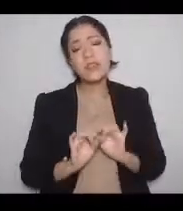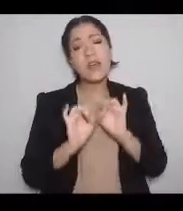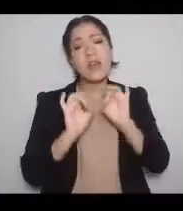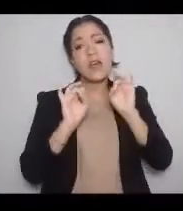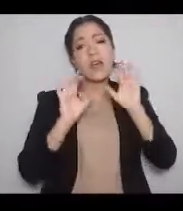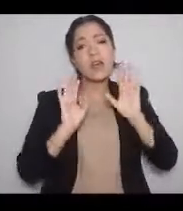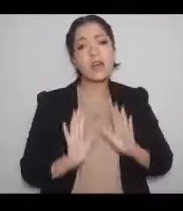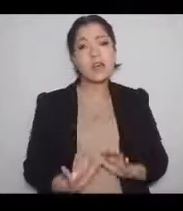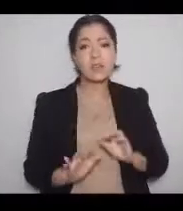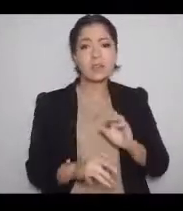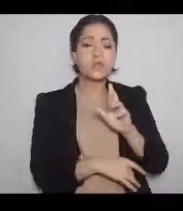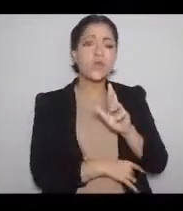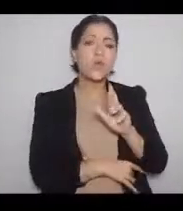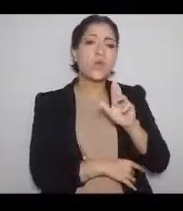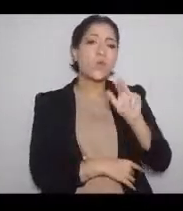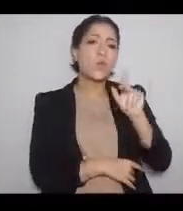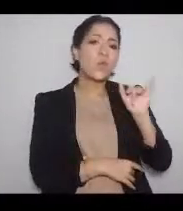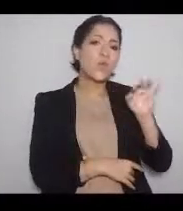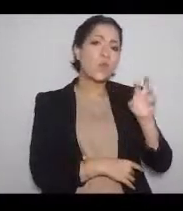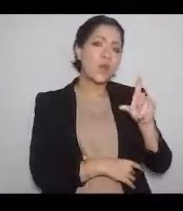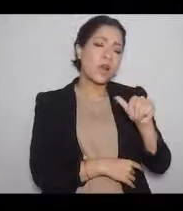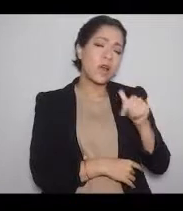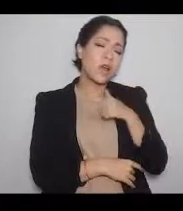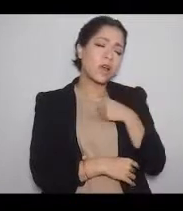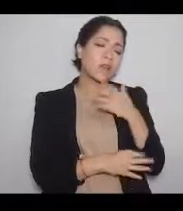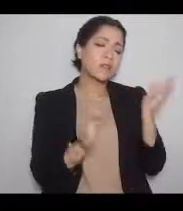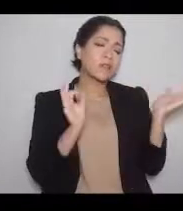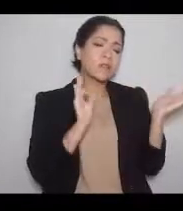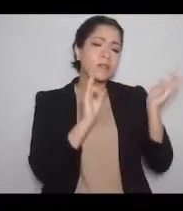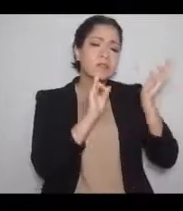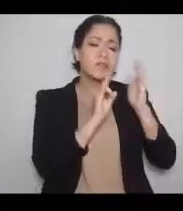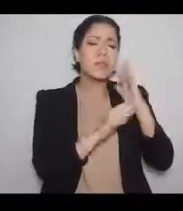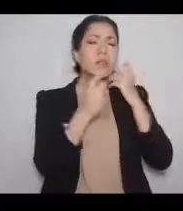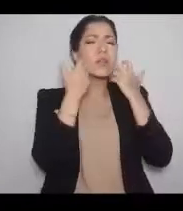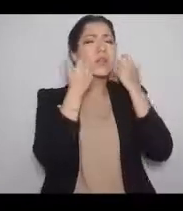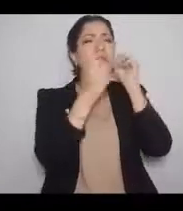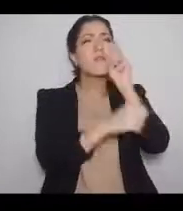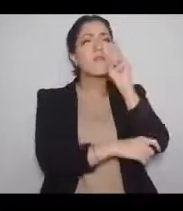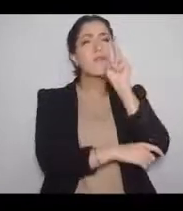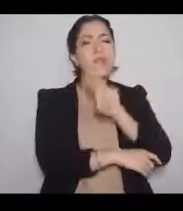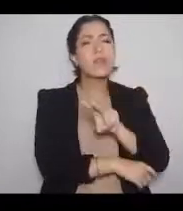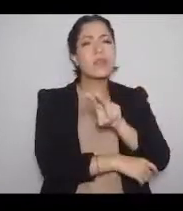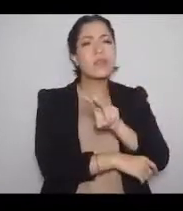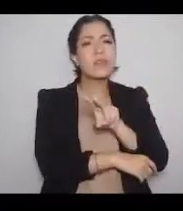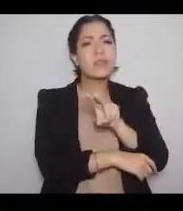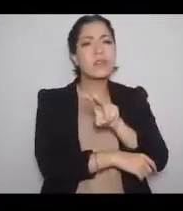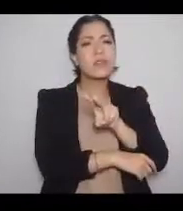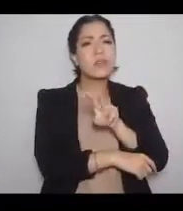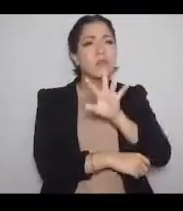tumba. Me la robaron. Eso me debilitó.